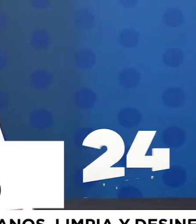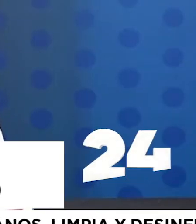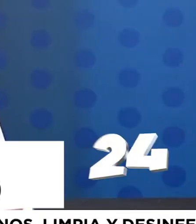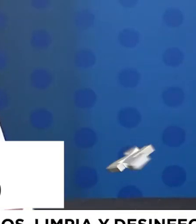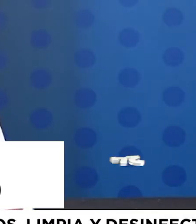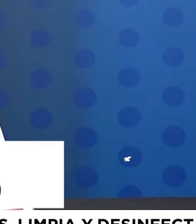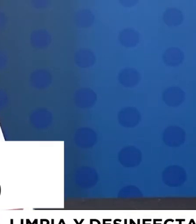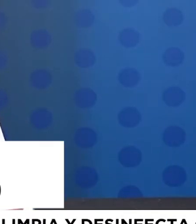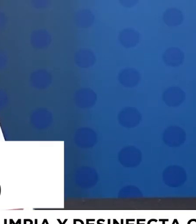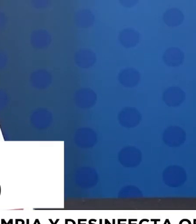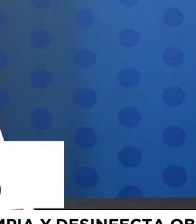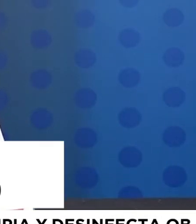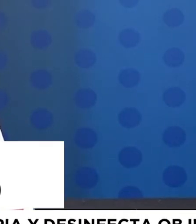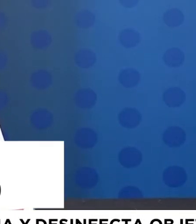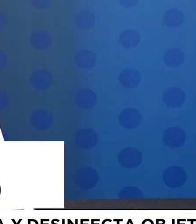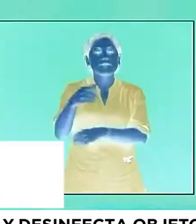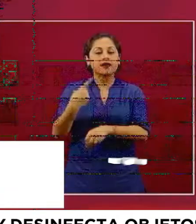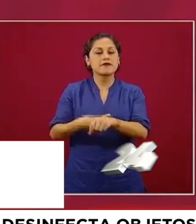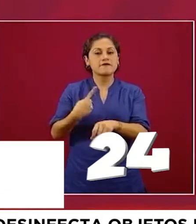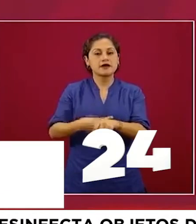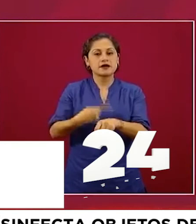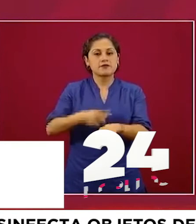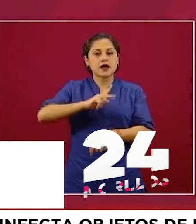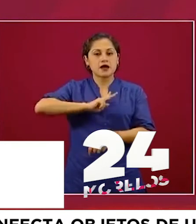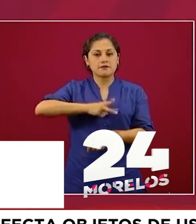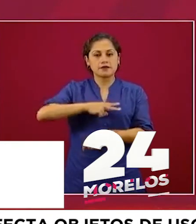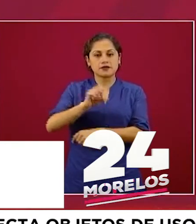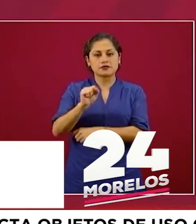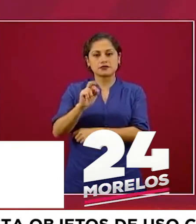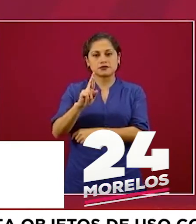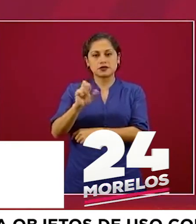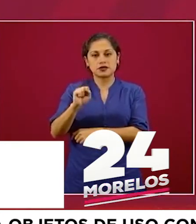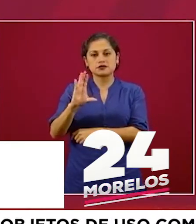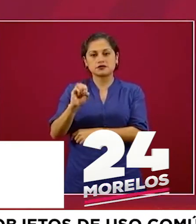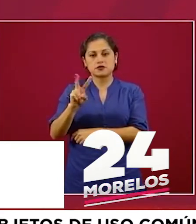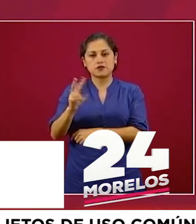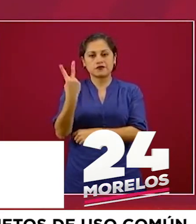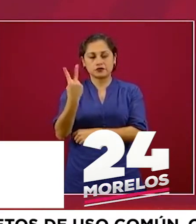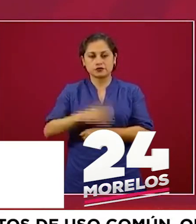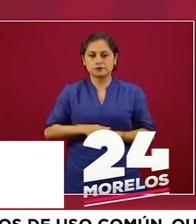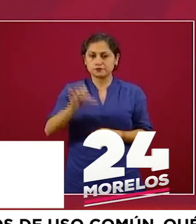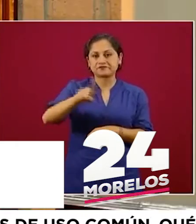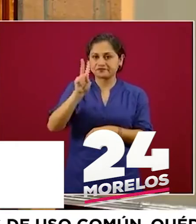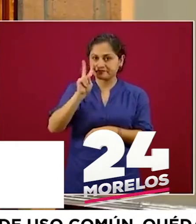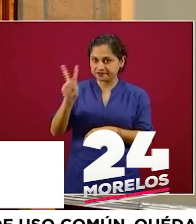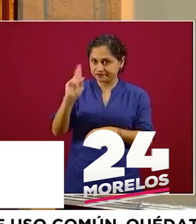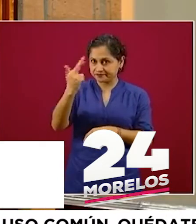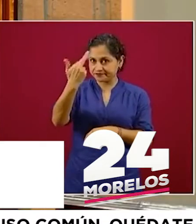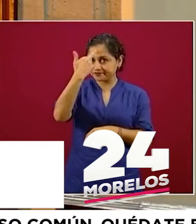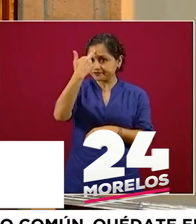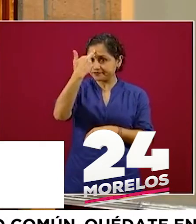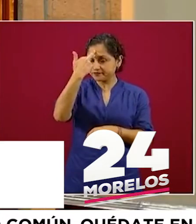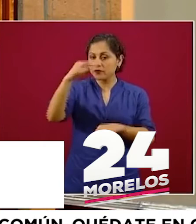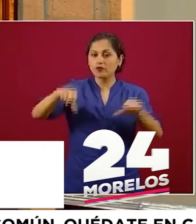21 y Jojutla 18 defunciones. En el panorama nacional, la Secretaría de Salud del Gobierno de México actualizó